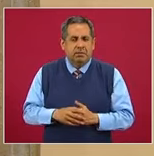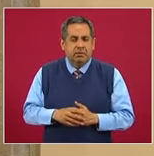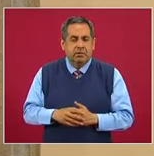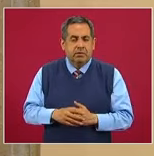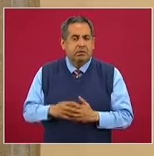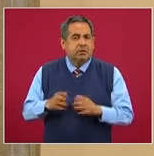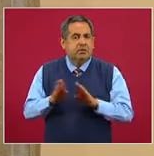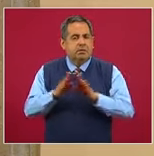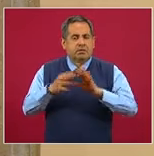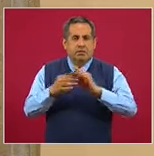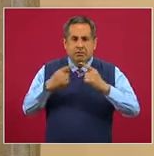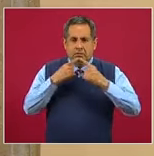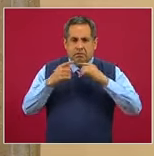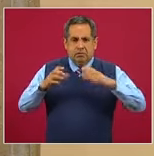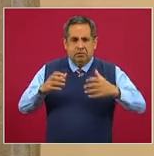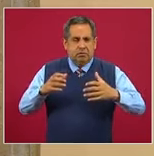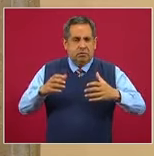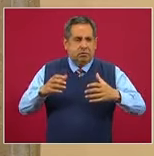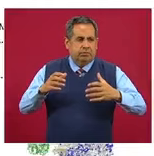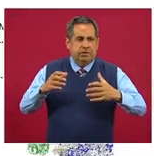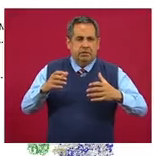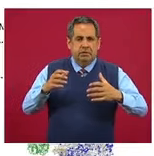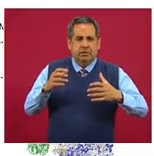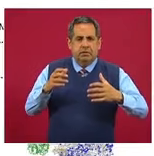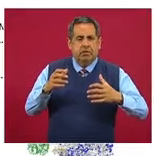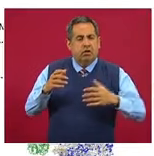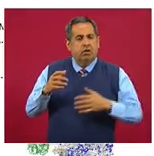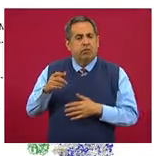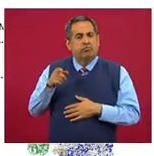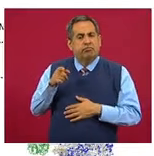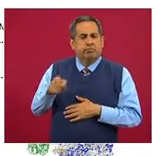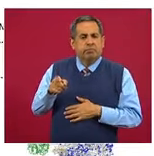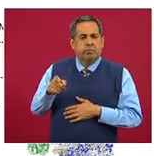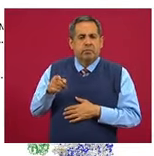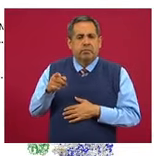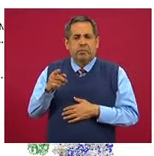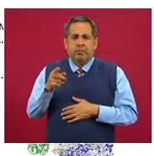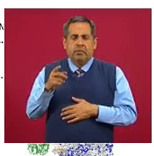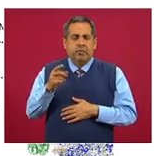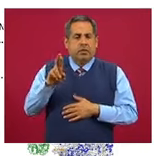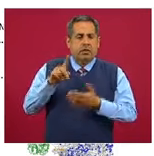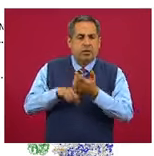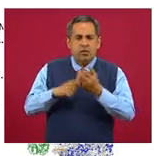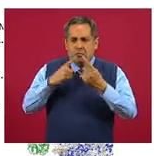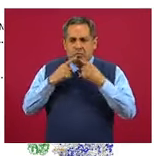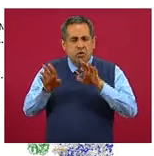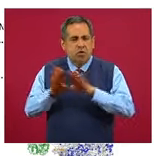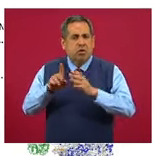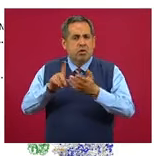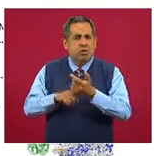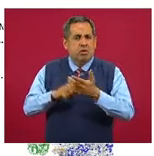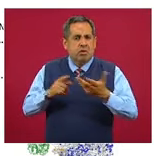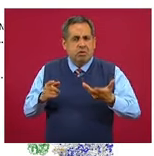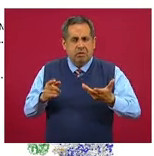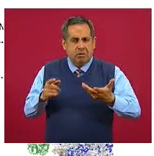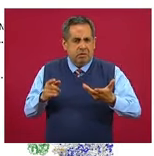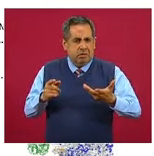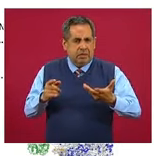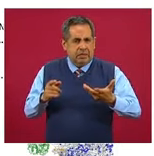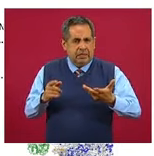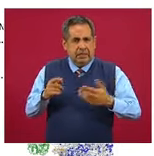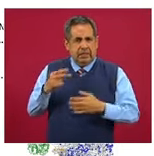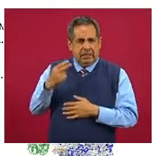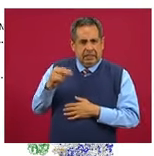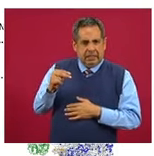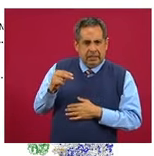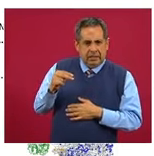en eslabones, como decía muy bien el doctor López-Gatell hace un par de semanas, que nosotros le denominamos ácidos nucleicos, en este caso vamos a